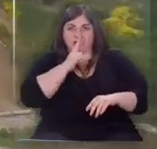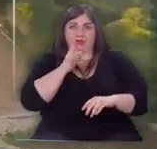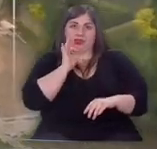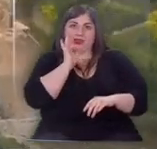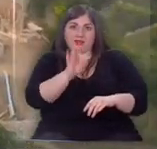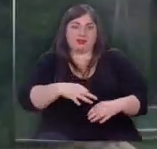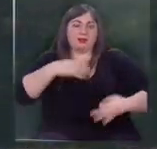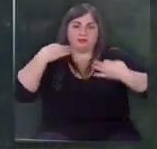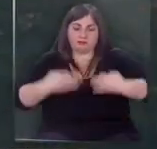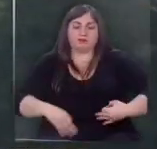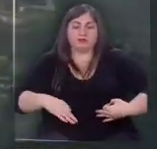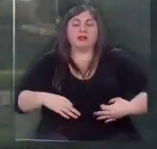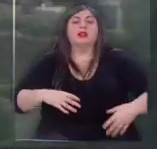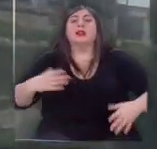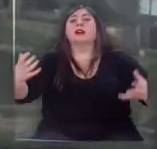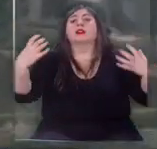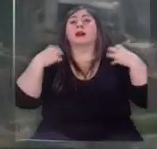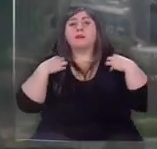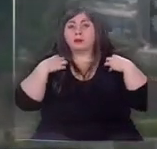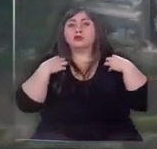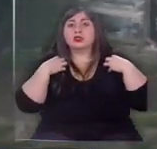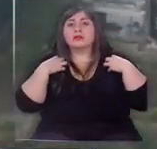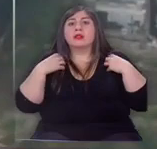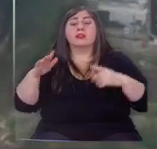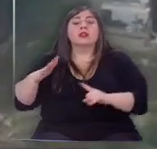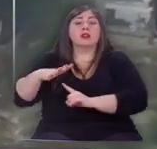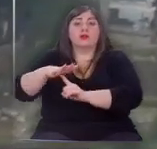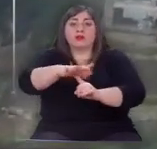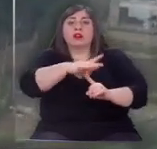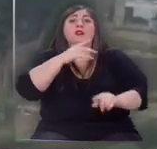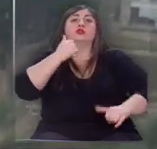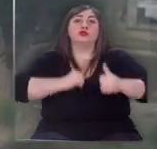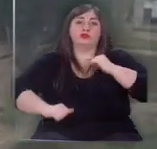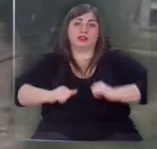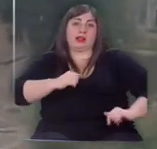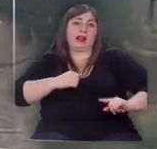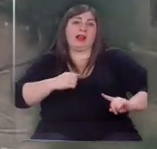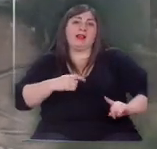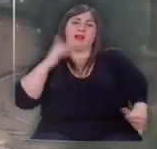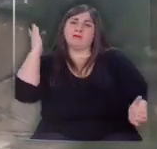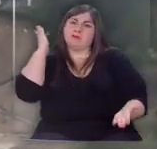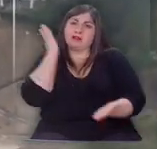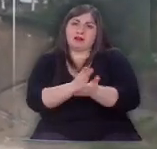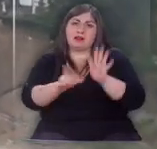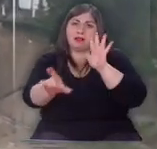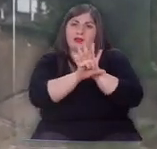con certeza si los responsables de los vuelos sufrirán el rigor de la ley.